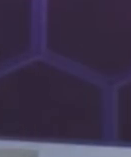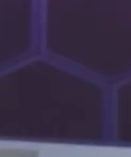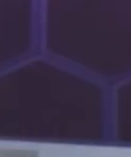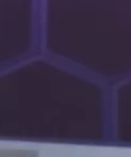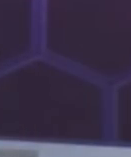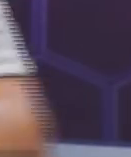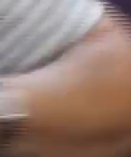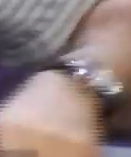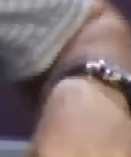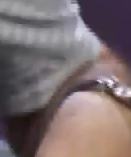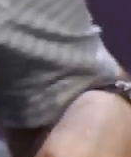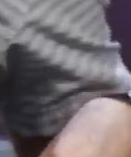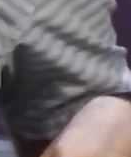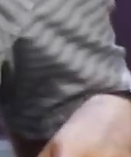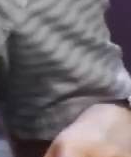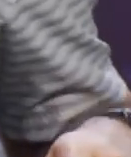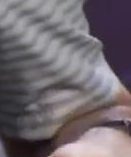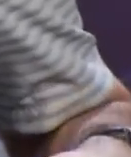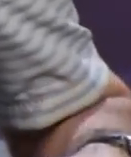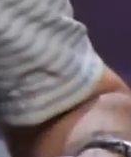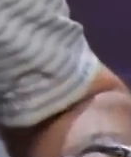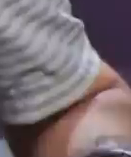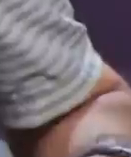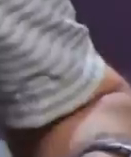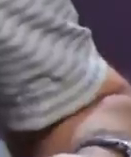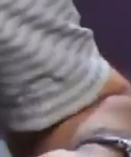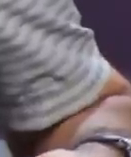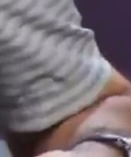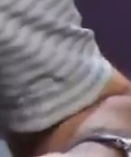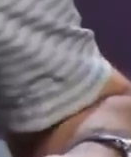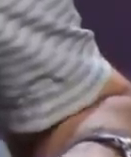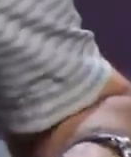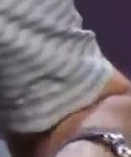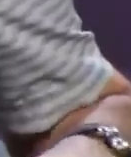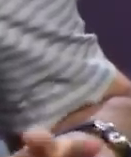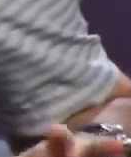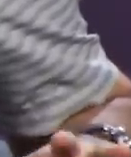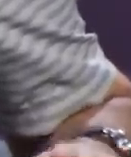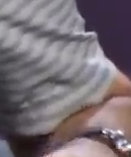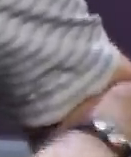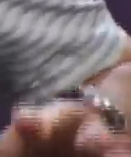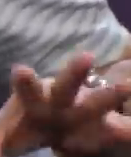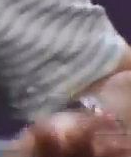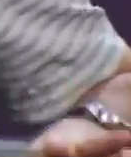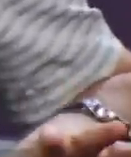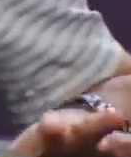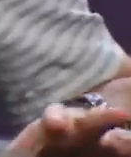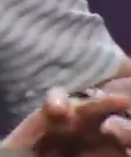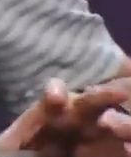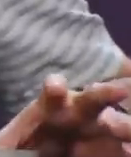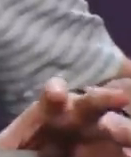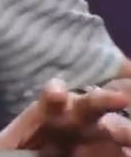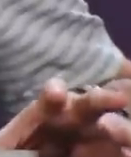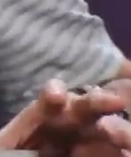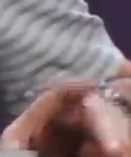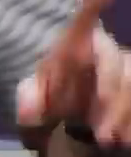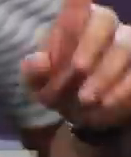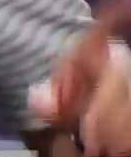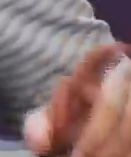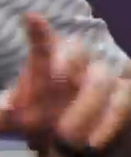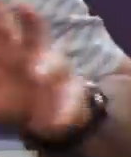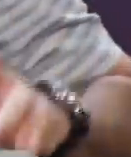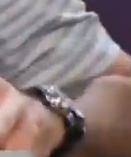organizando, como decía en el discurso del presidente Zelaya, quien coordina un partido heterideológico,